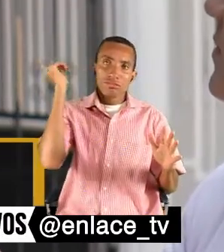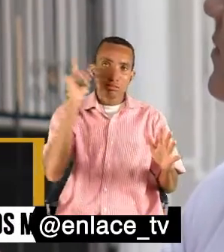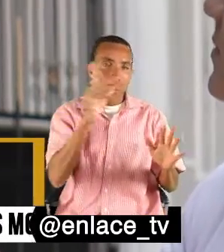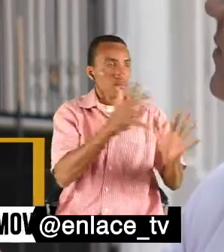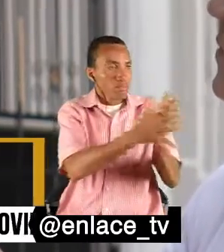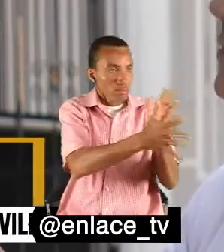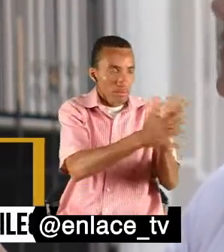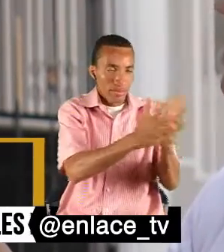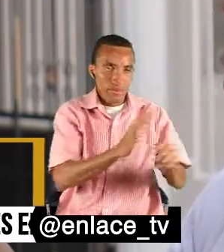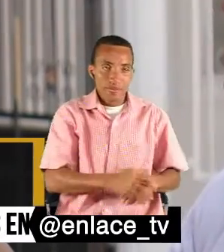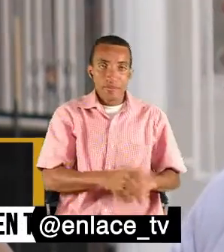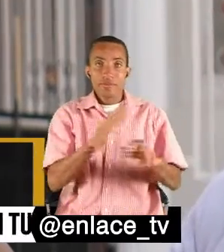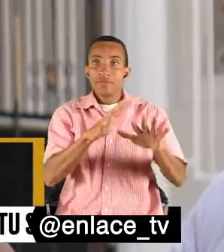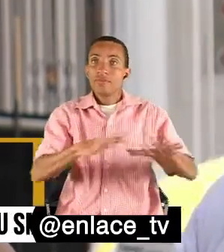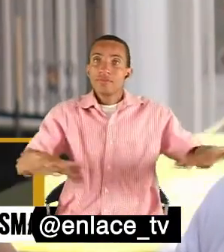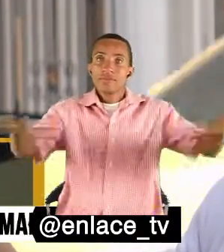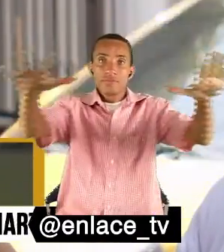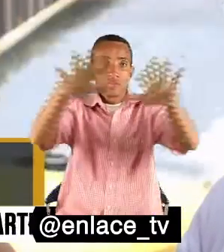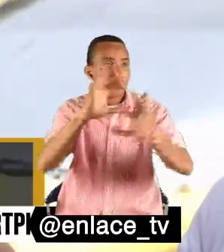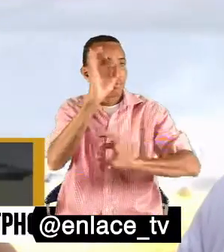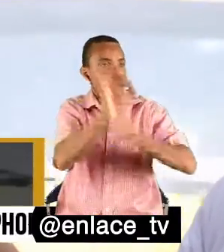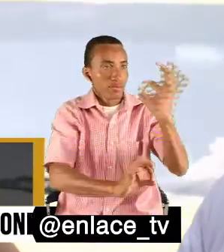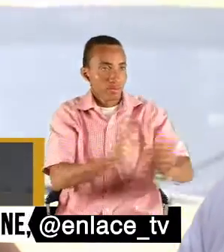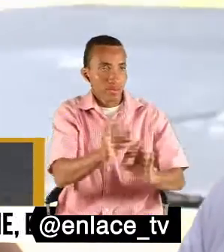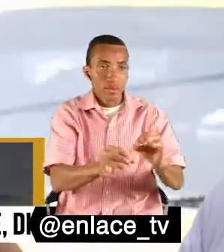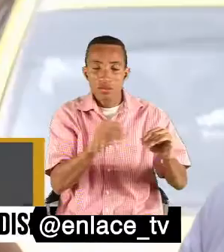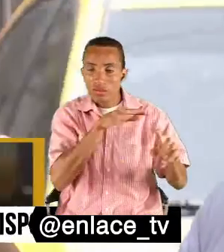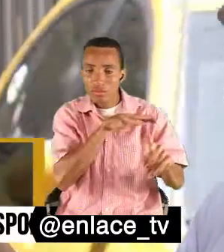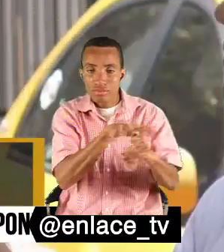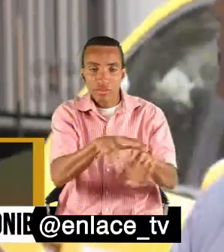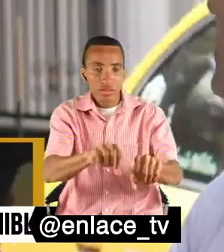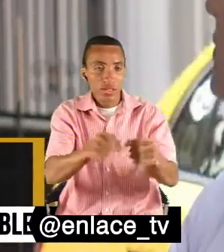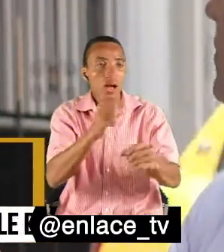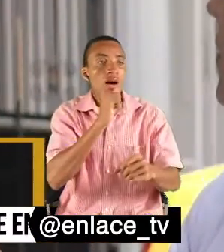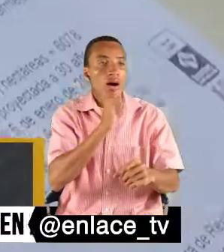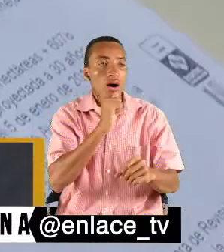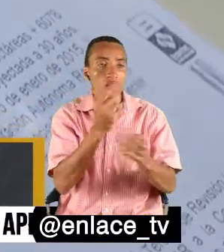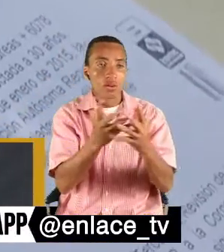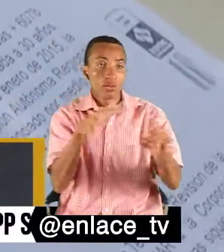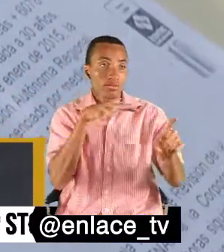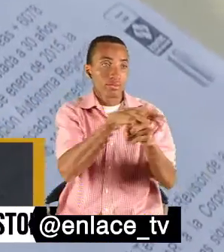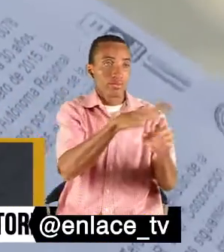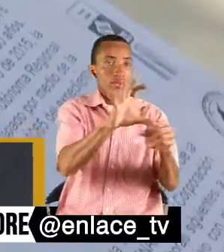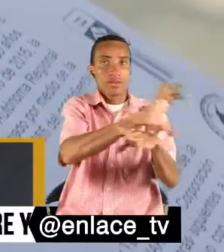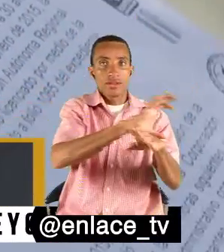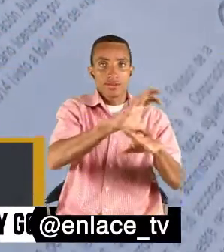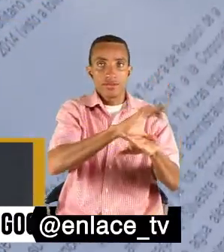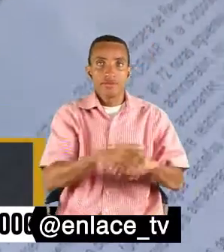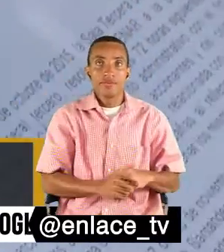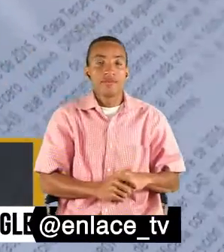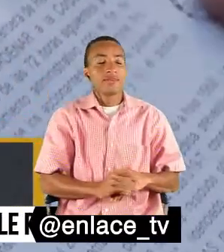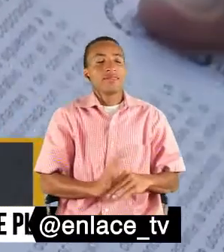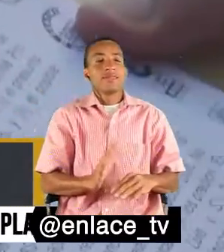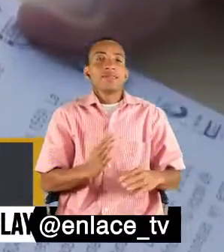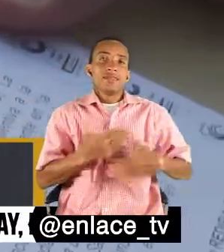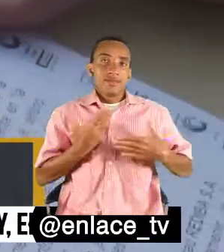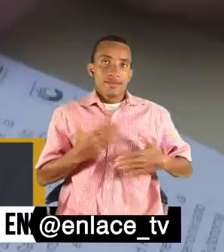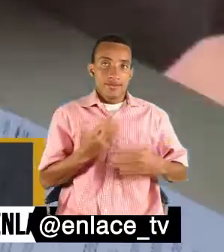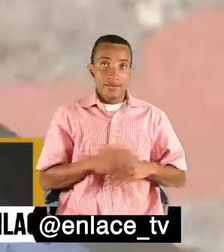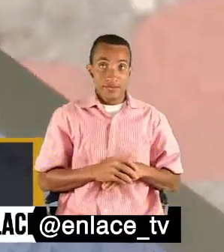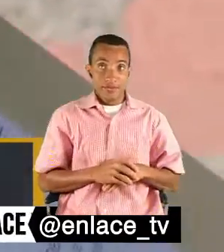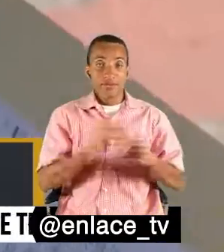se vienen afectando las fuentes de agua y que esto afectaría definitivamente a la ciudad. Granado se mostró satisfecho con el actuar de las